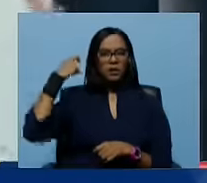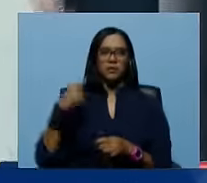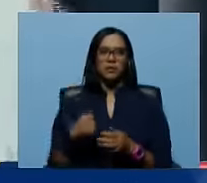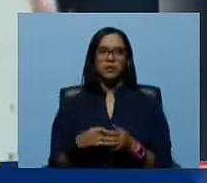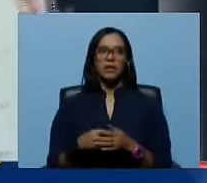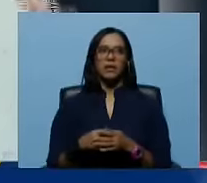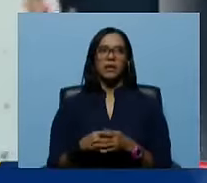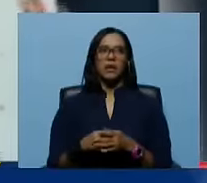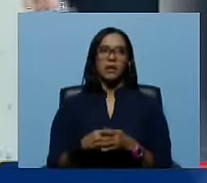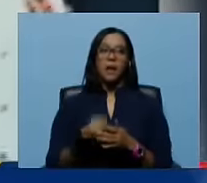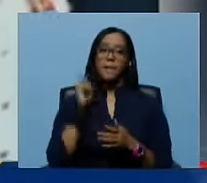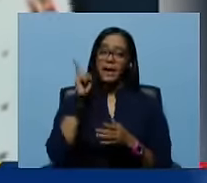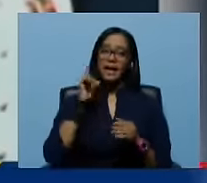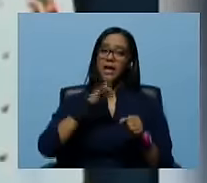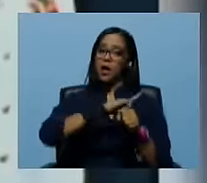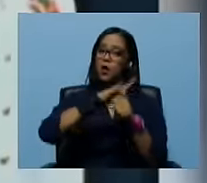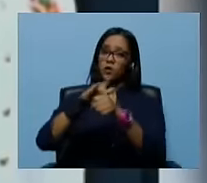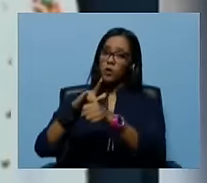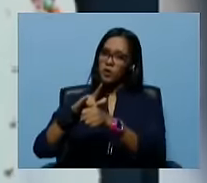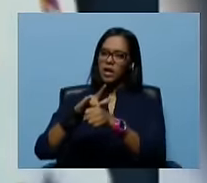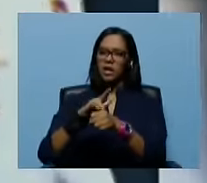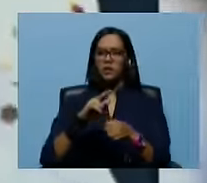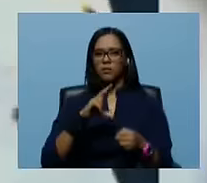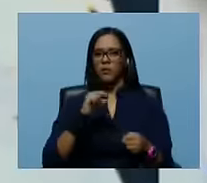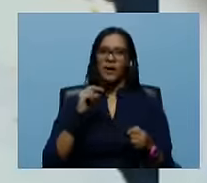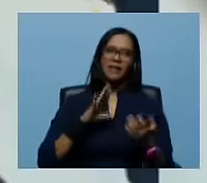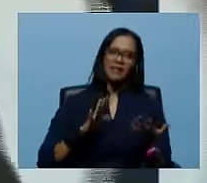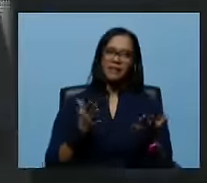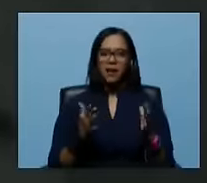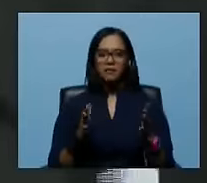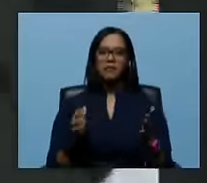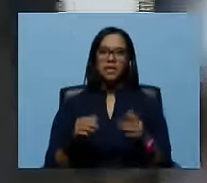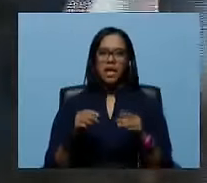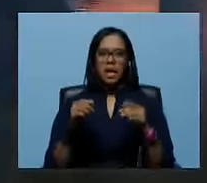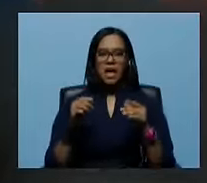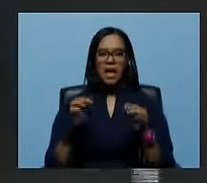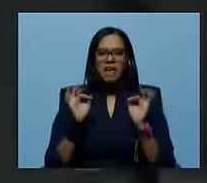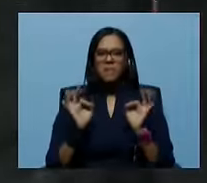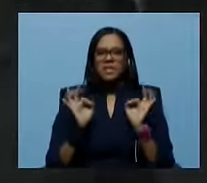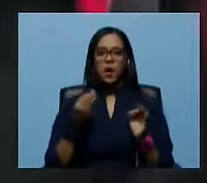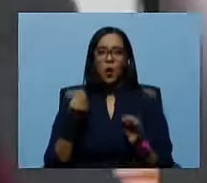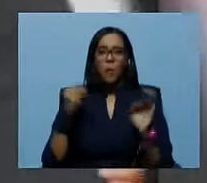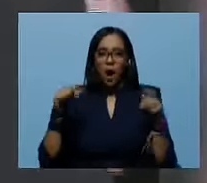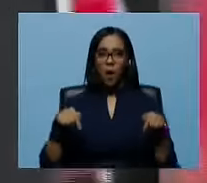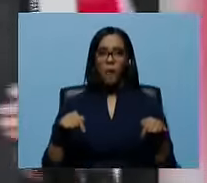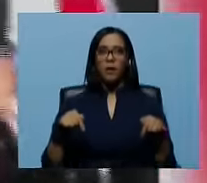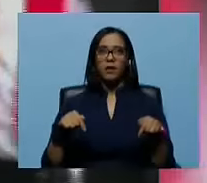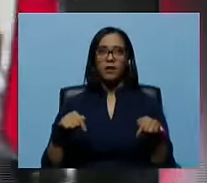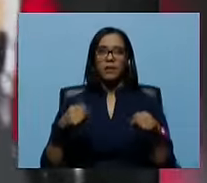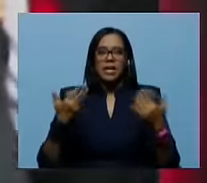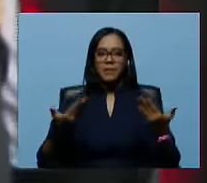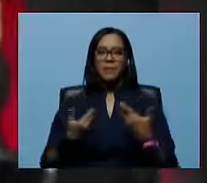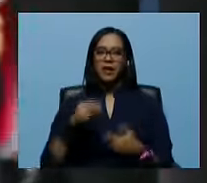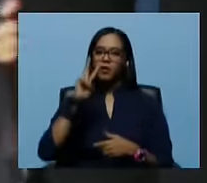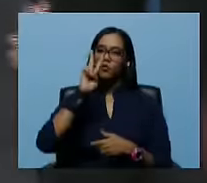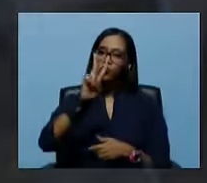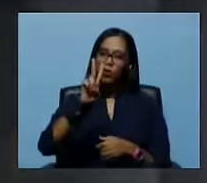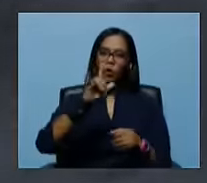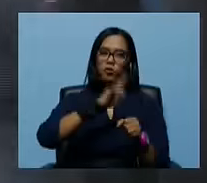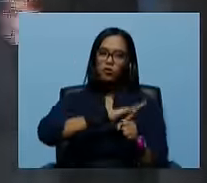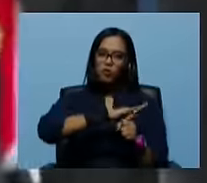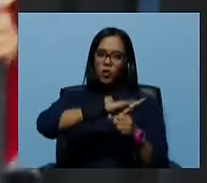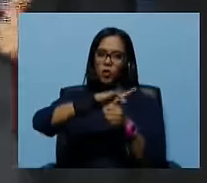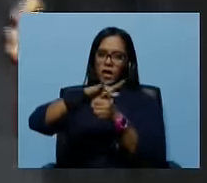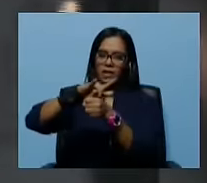Para aquella época los drones no eran tan especializados como ahora. Y me enviaron dos drones.